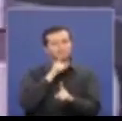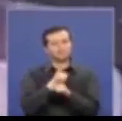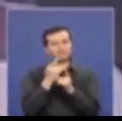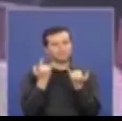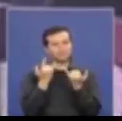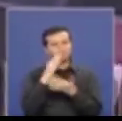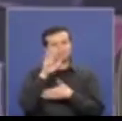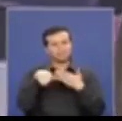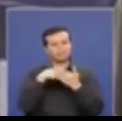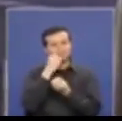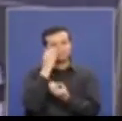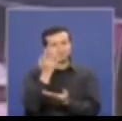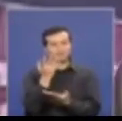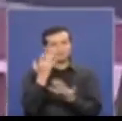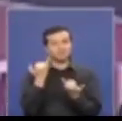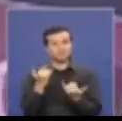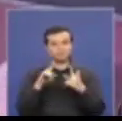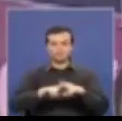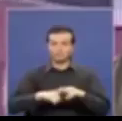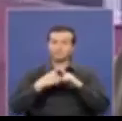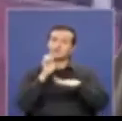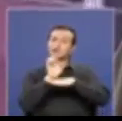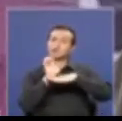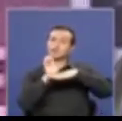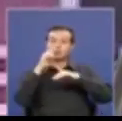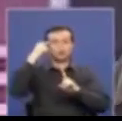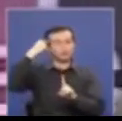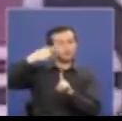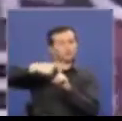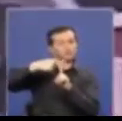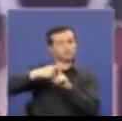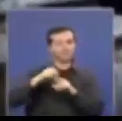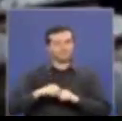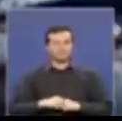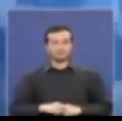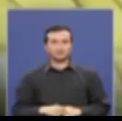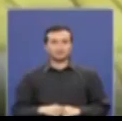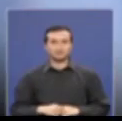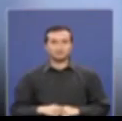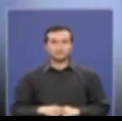todo, menos la esperanza. Empecemos con Ecuador en positivo. Adelante.